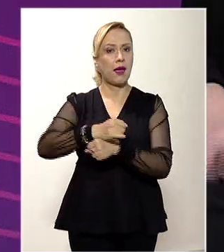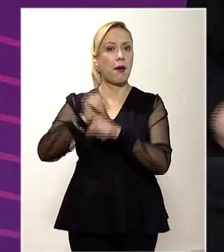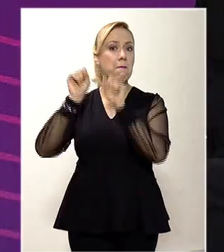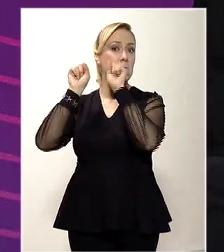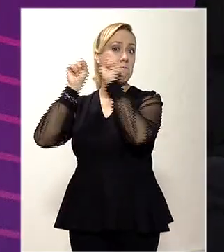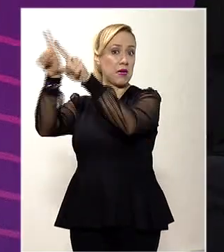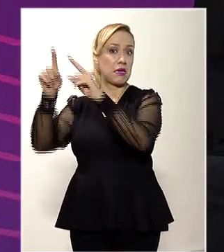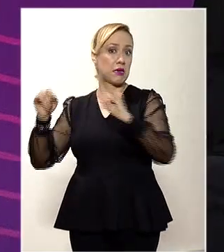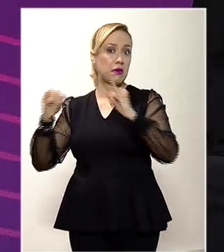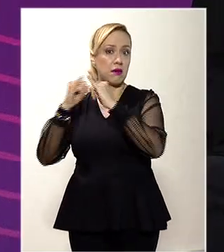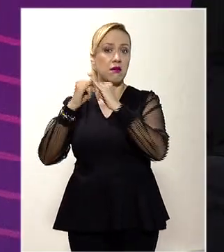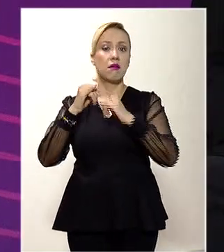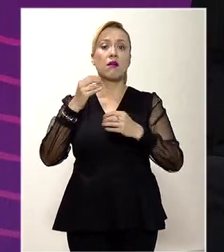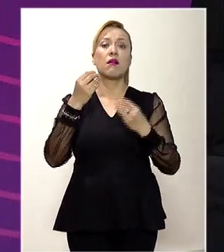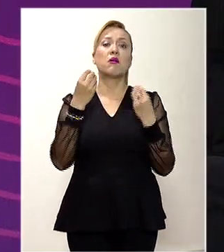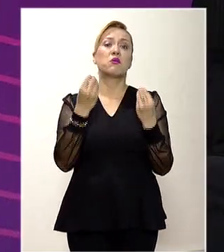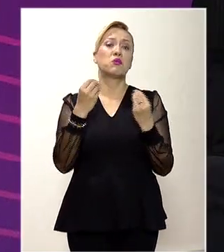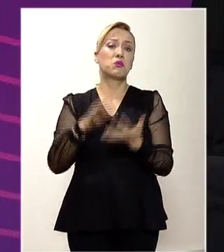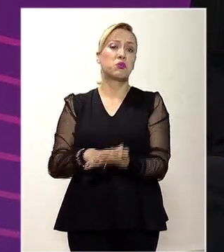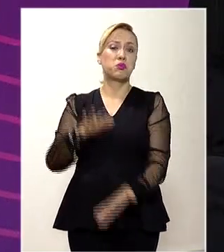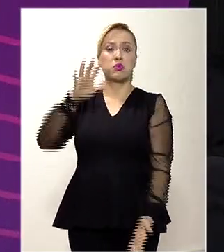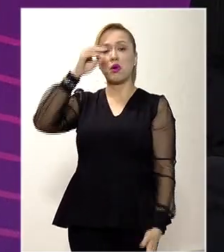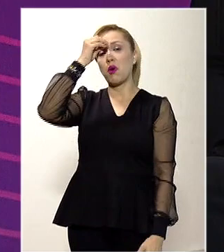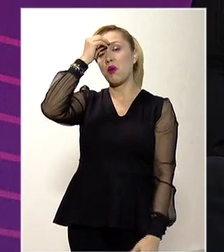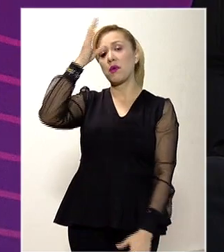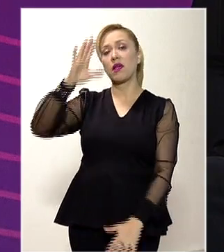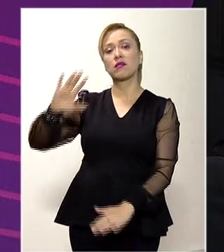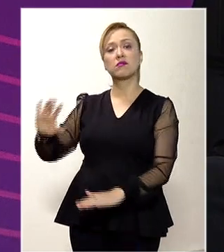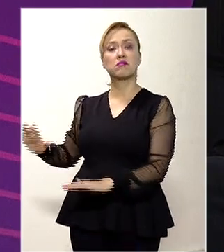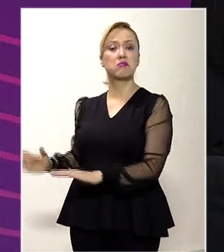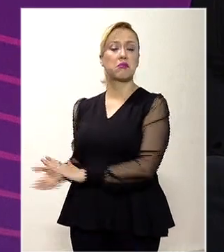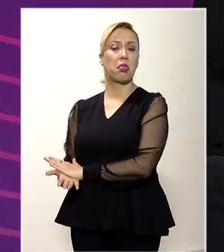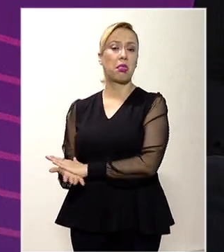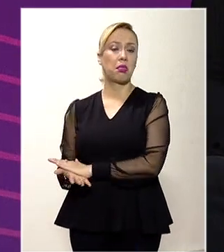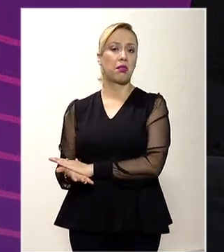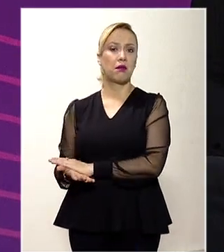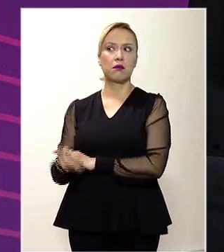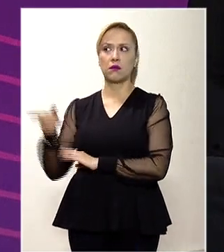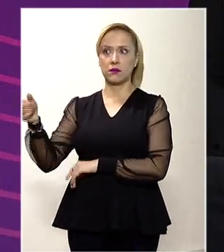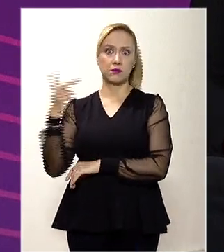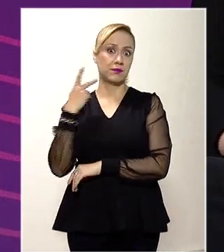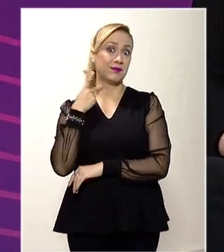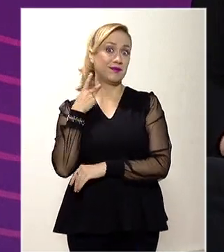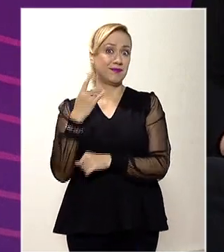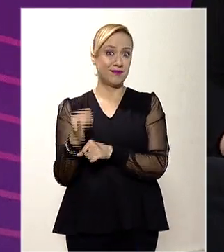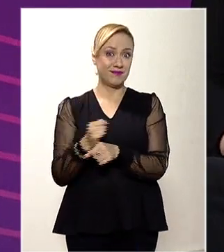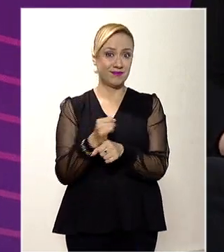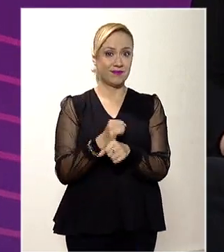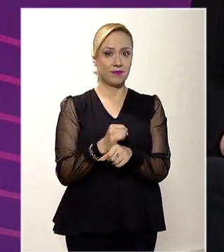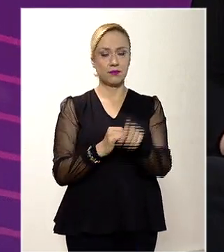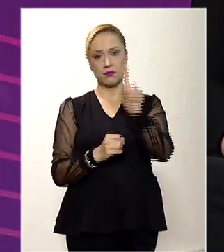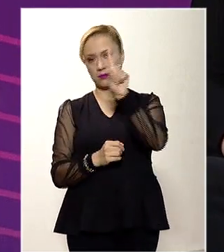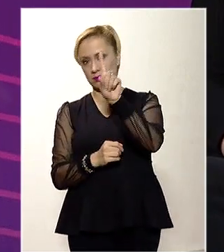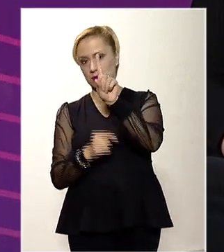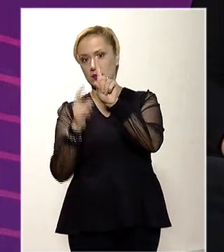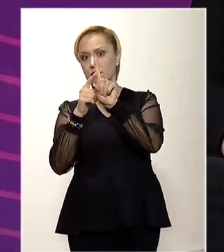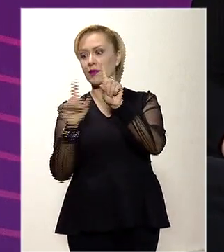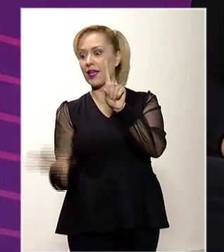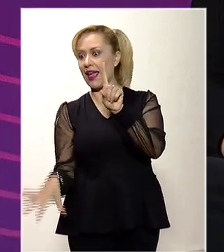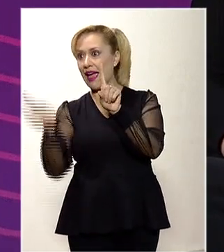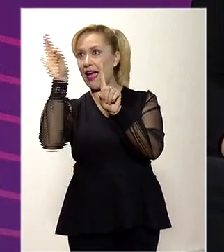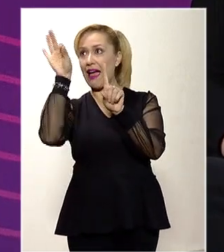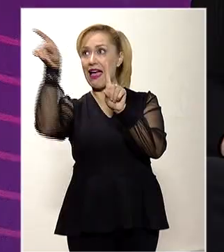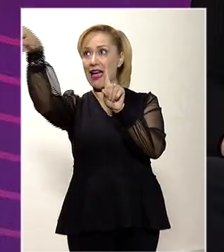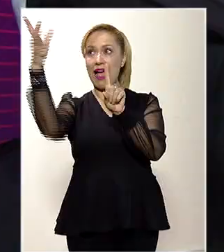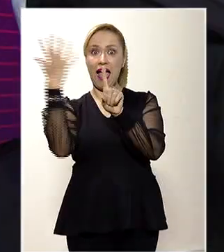muchos casos se han quedado en el olvido precisamente porque cuando se investigaba desde las procuradurías, una de dos, si se daba con la persona